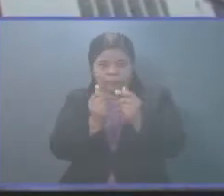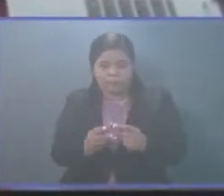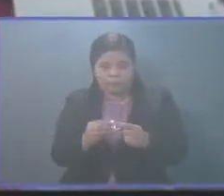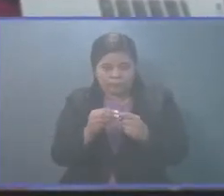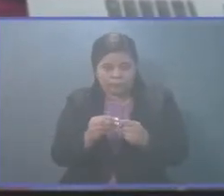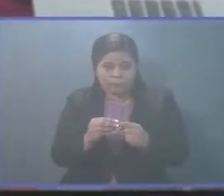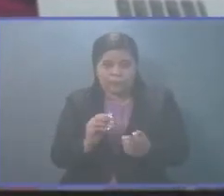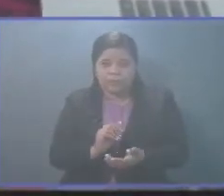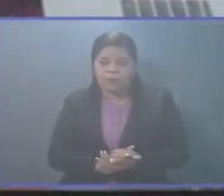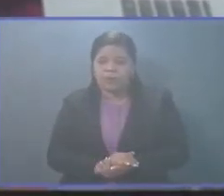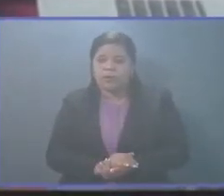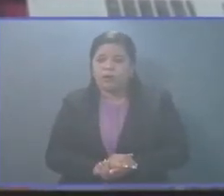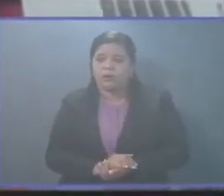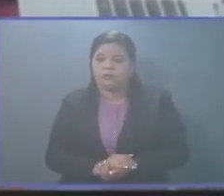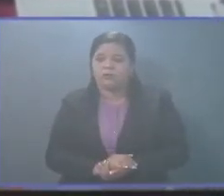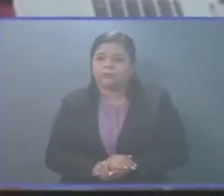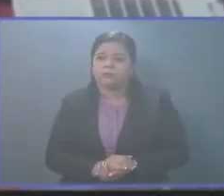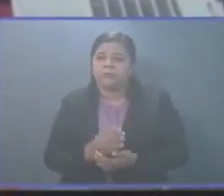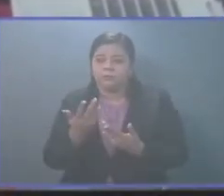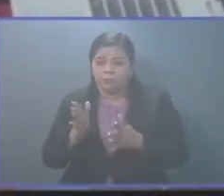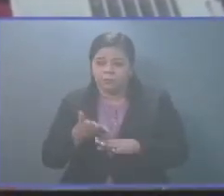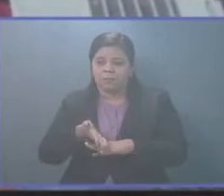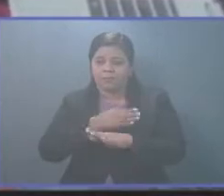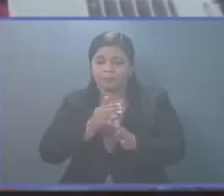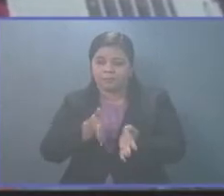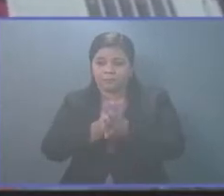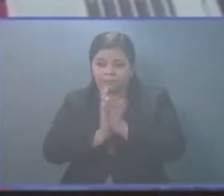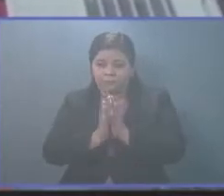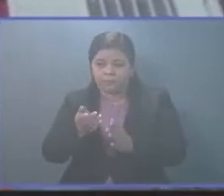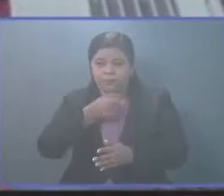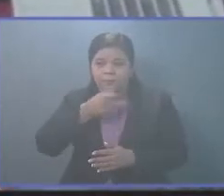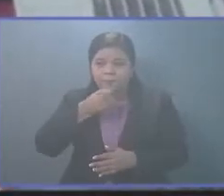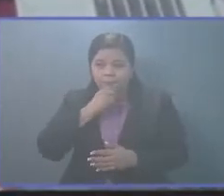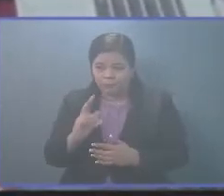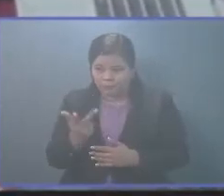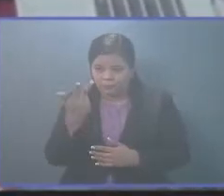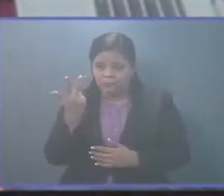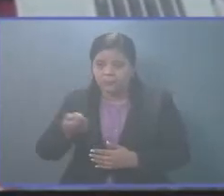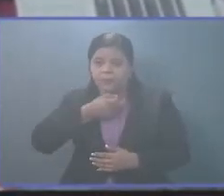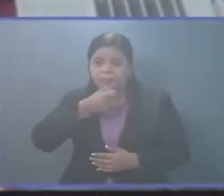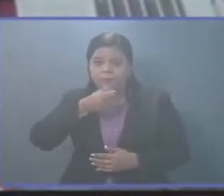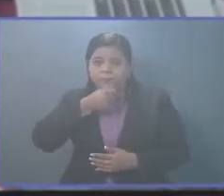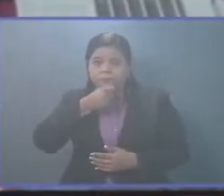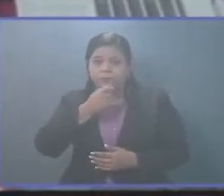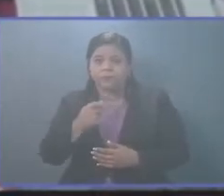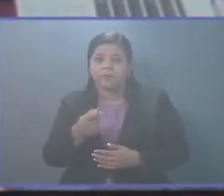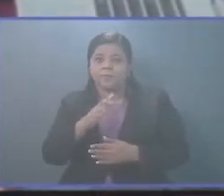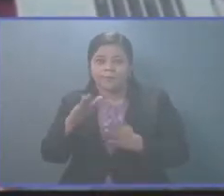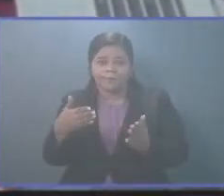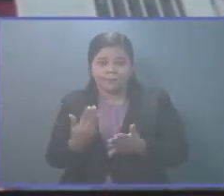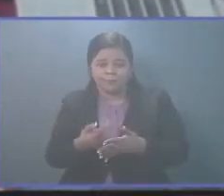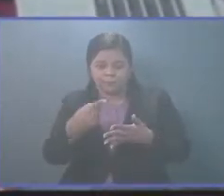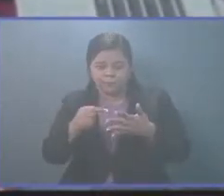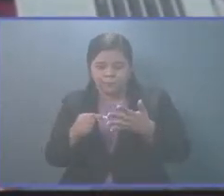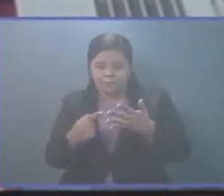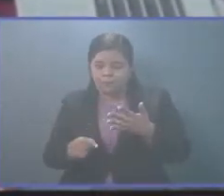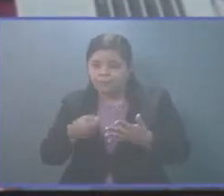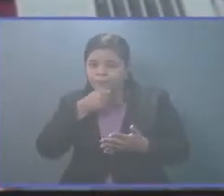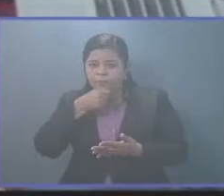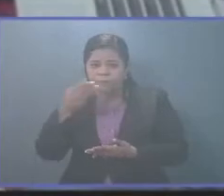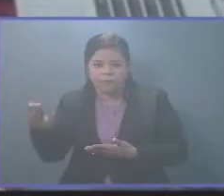¿verdad? Solicitudes de información que se consignan en este tercer informe son insumos para los siguientes informes.